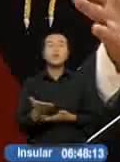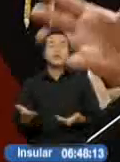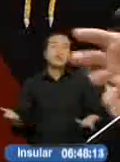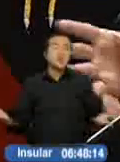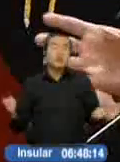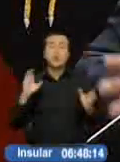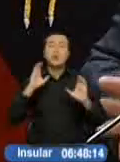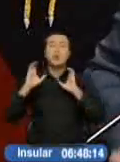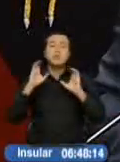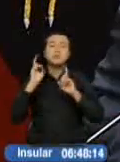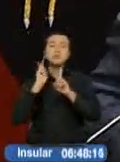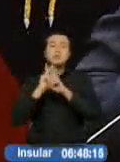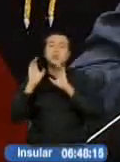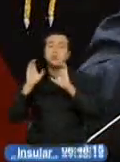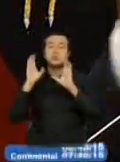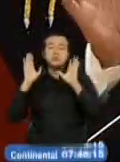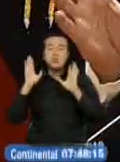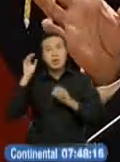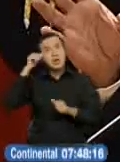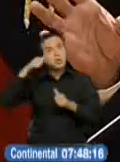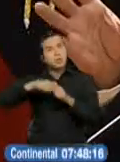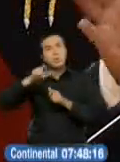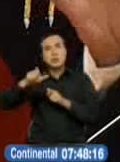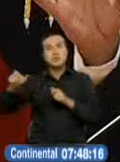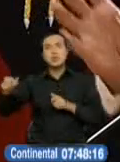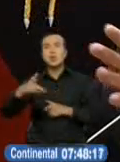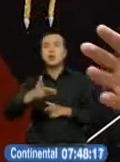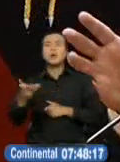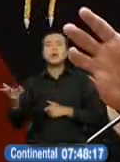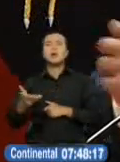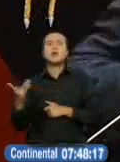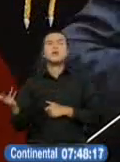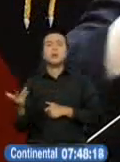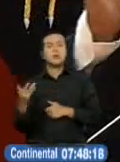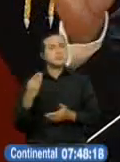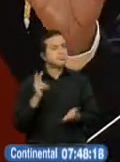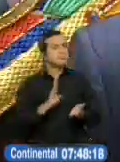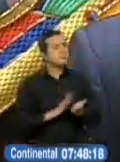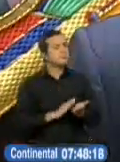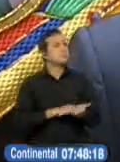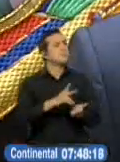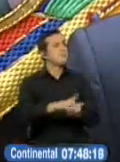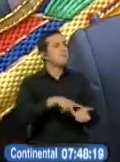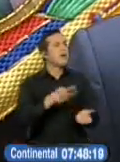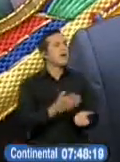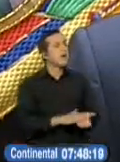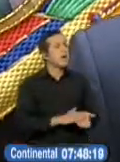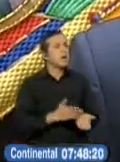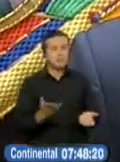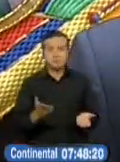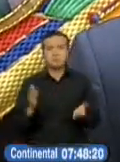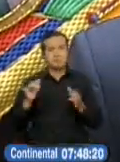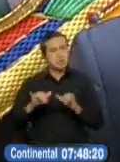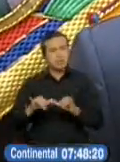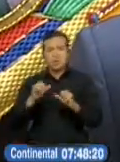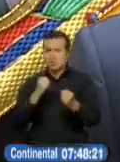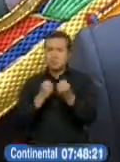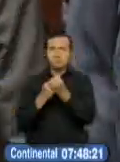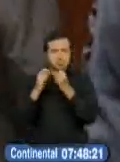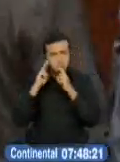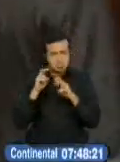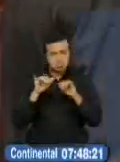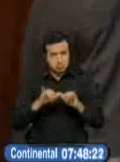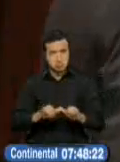la conversación que habremos tenido. De lo que recuerdo, esta gente venía a cobrarme. Aseguró que continuará colaborando con la investigación